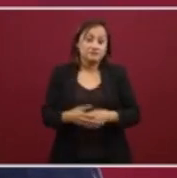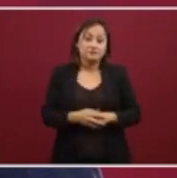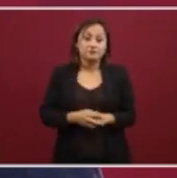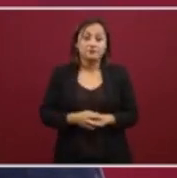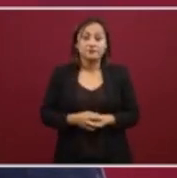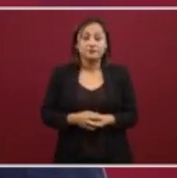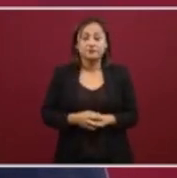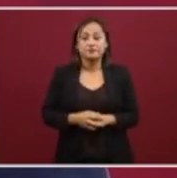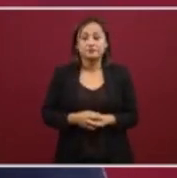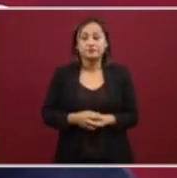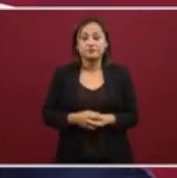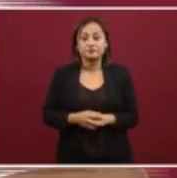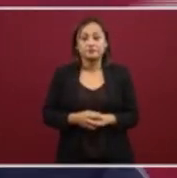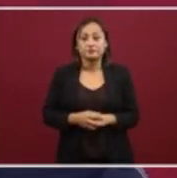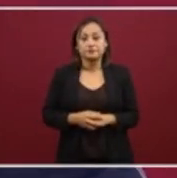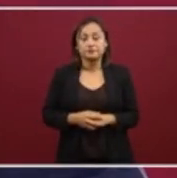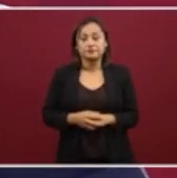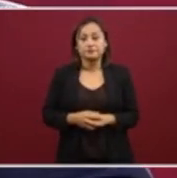Y